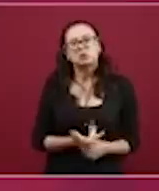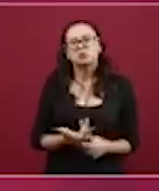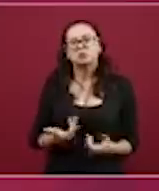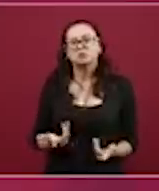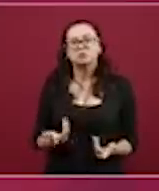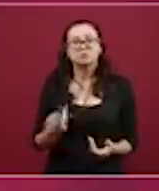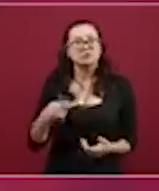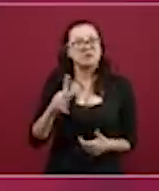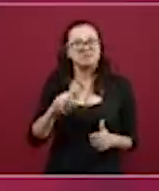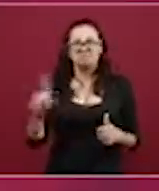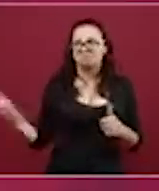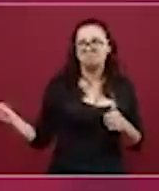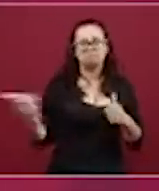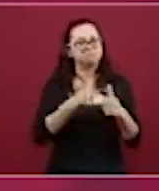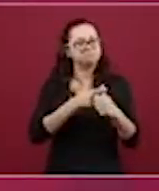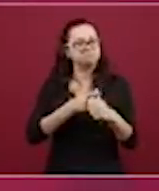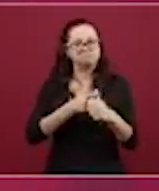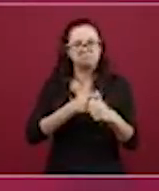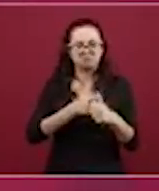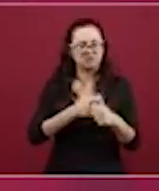Y el patriotismo,